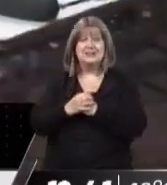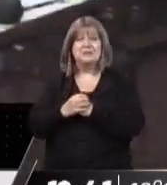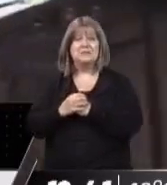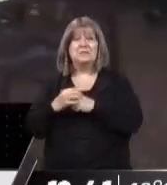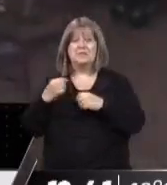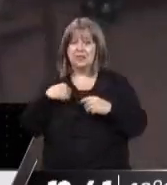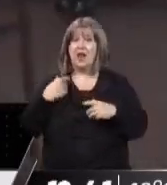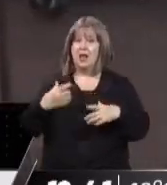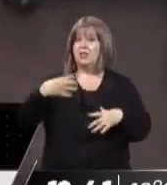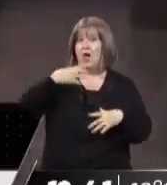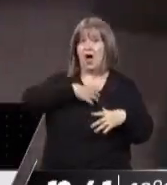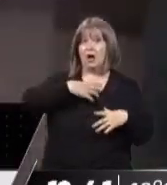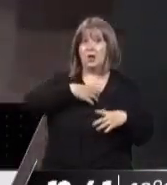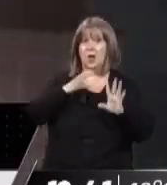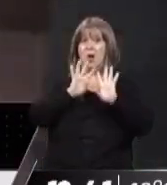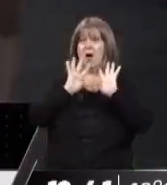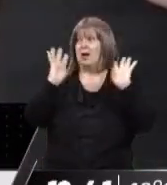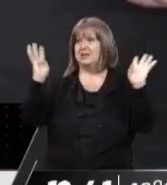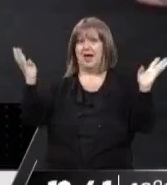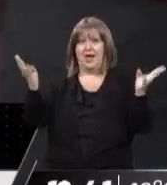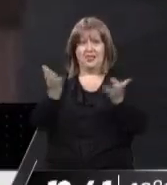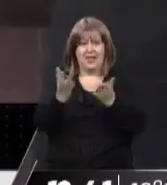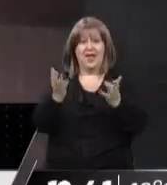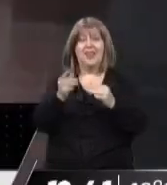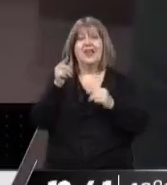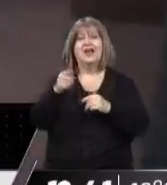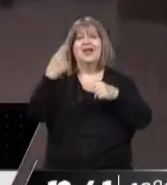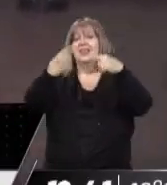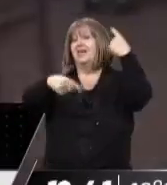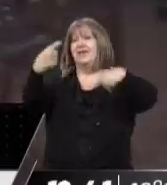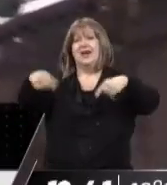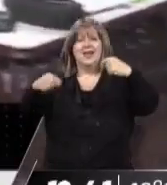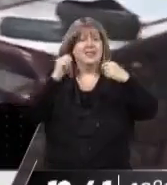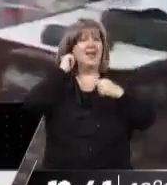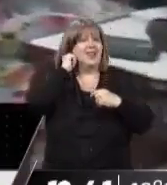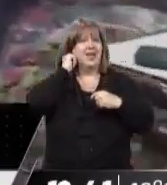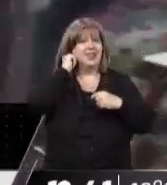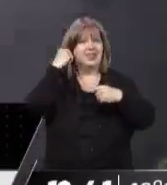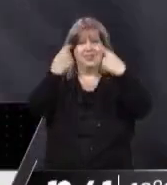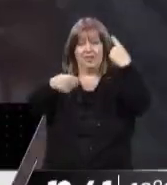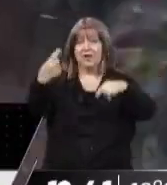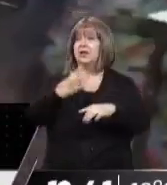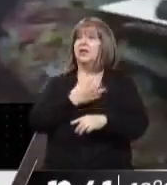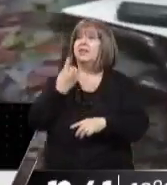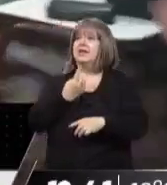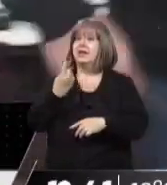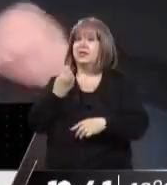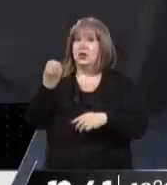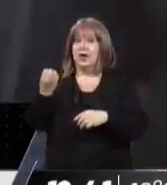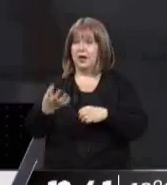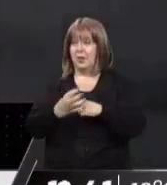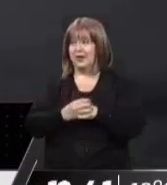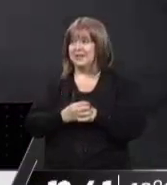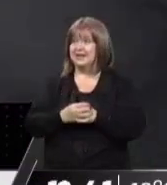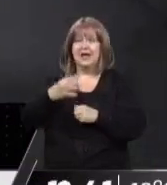Miren lo que es este curso variopinto de distintas edades, y arranco con la directora. ¿Cómo estás? Pero muy